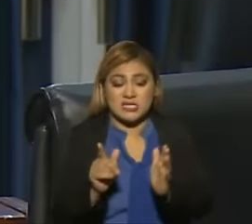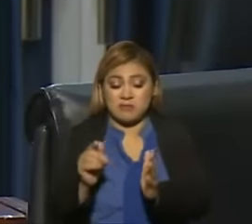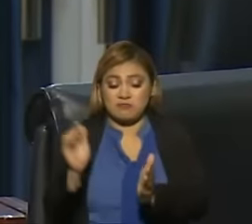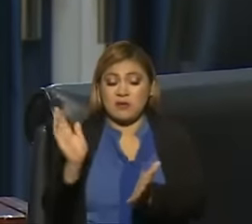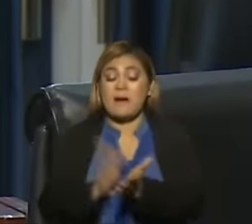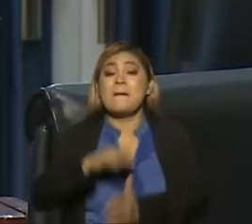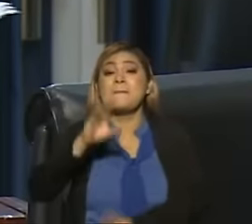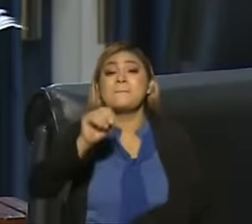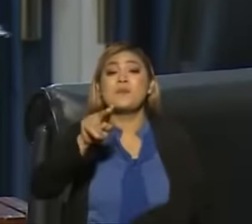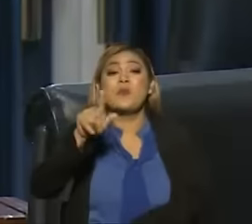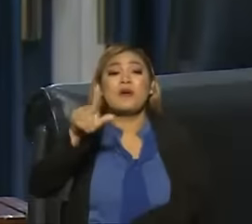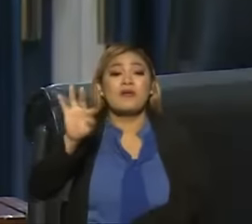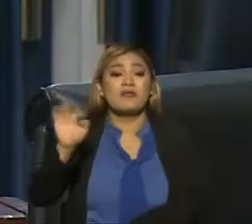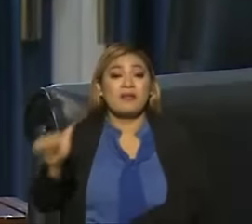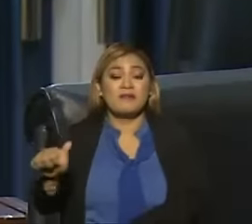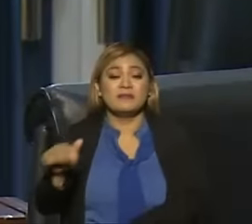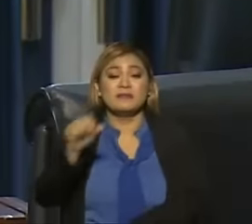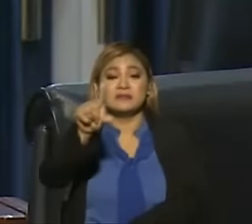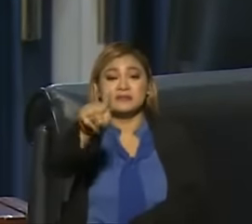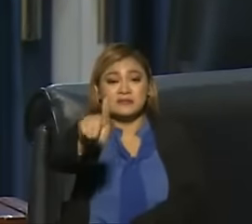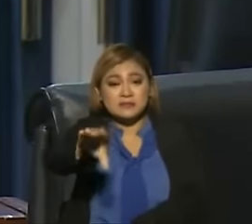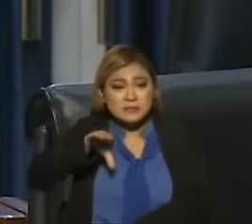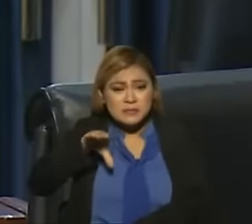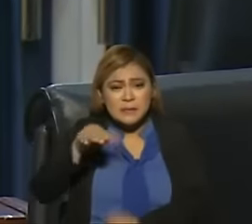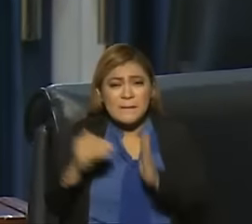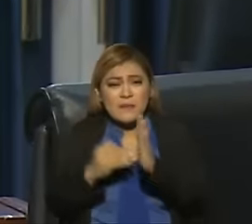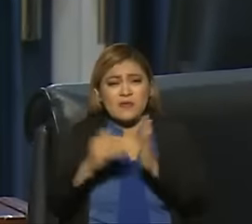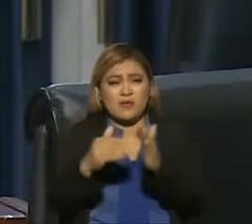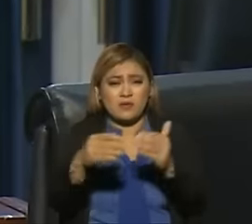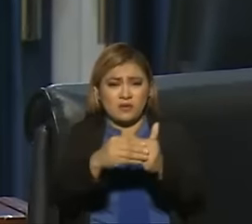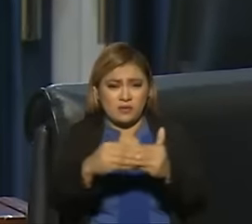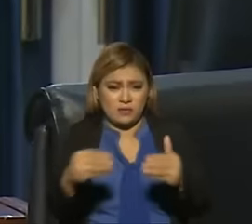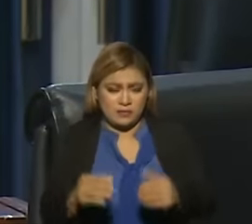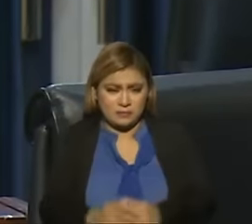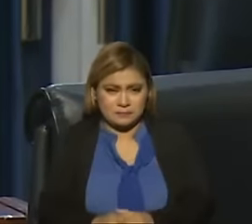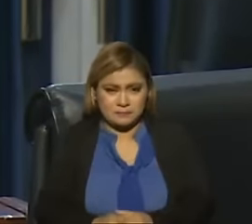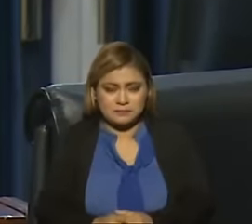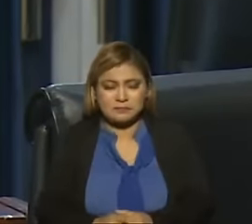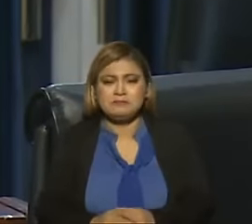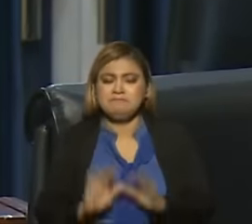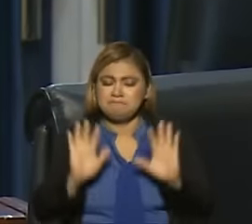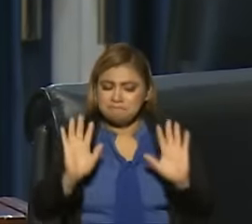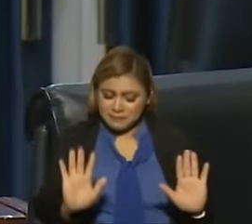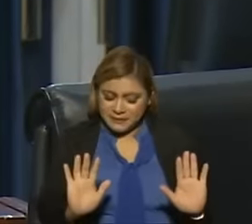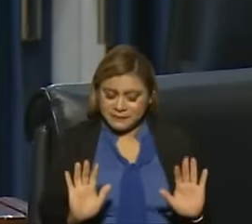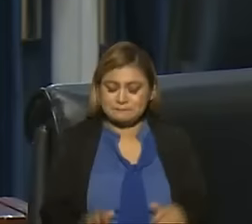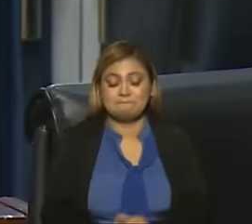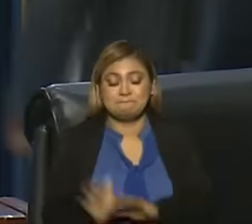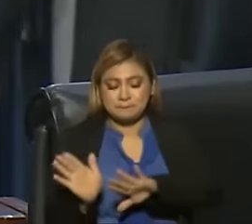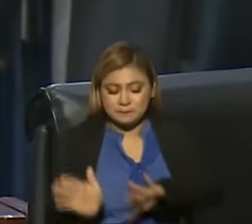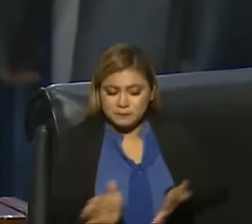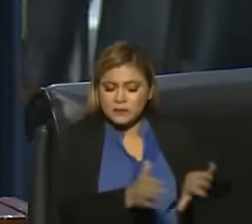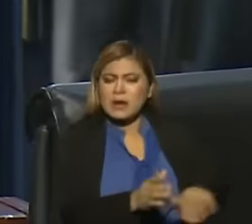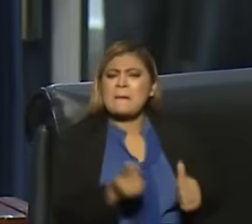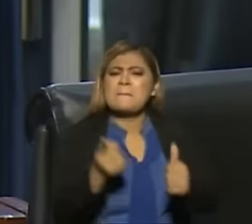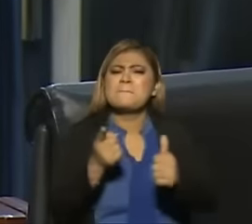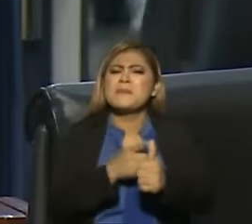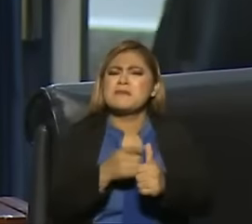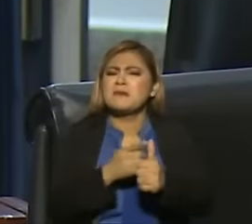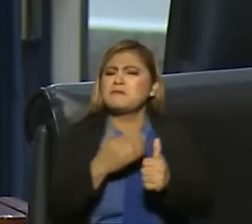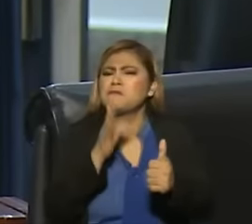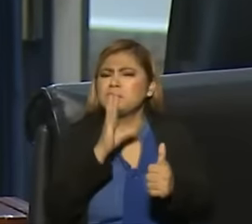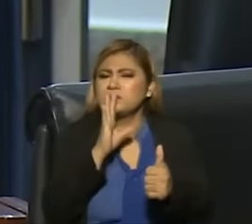mil millones de dólares. Miren, primero que todo, quiero hacer